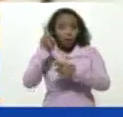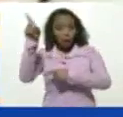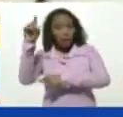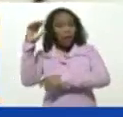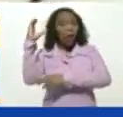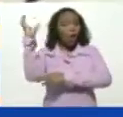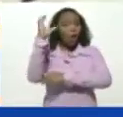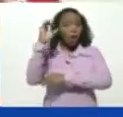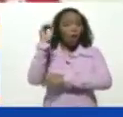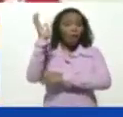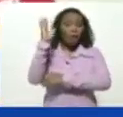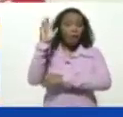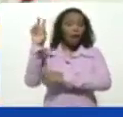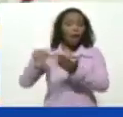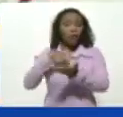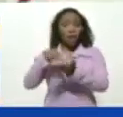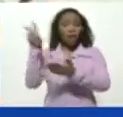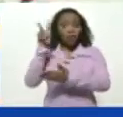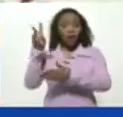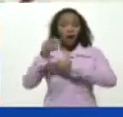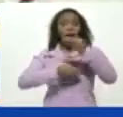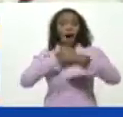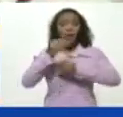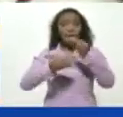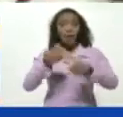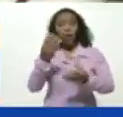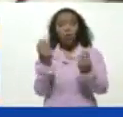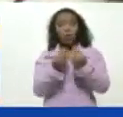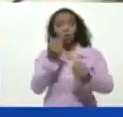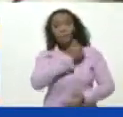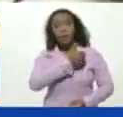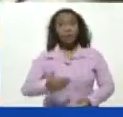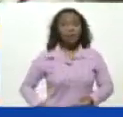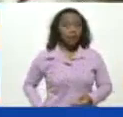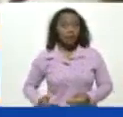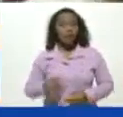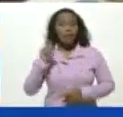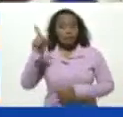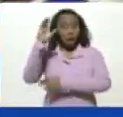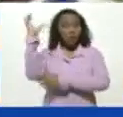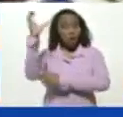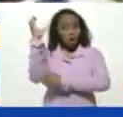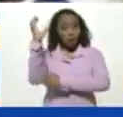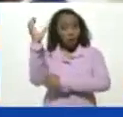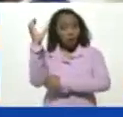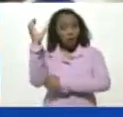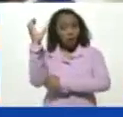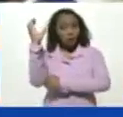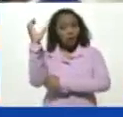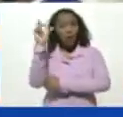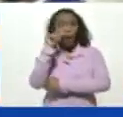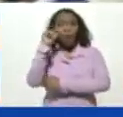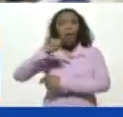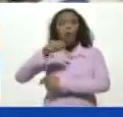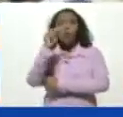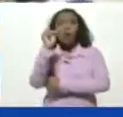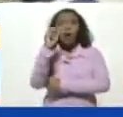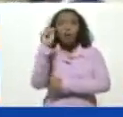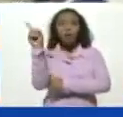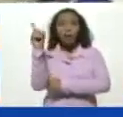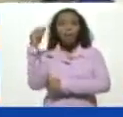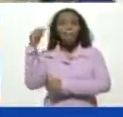la Asamblea Nacional de Venezuela, con su presidente en Colombia, Juan Diego Gómez, y el